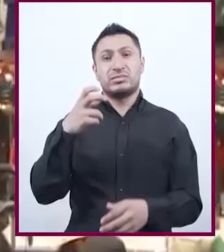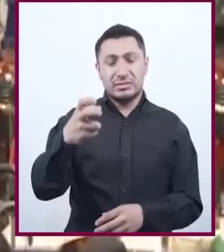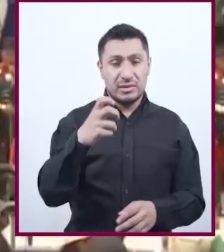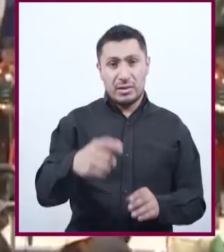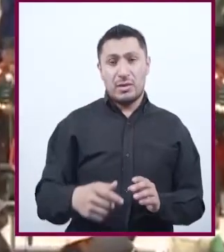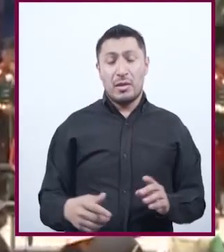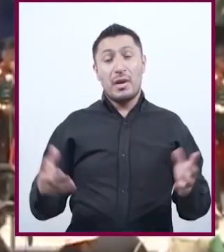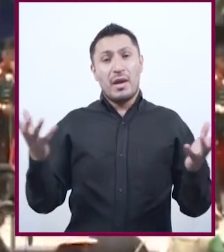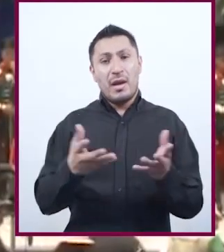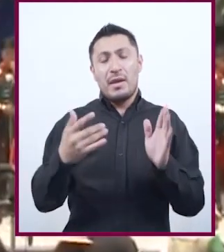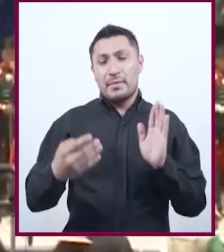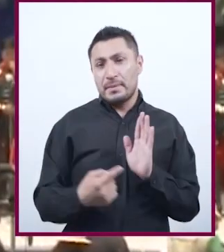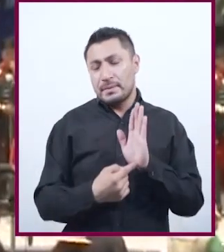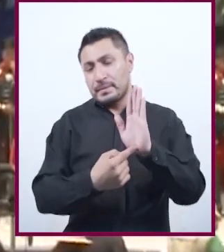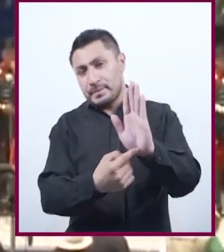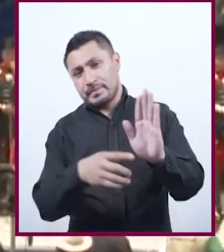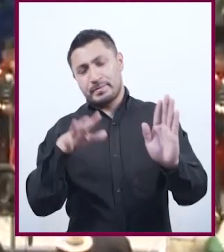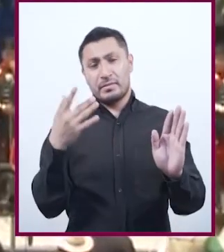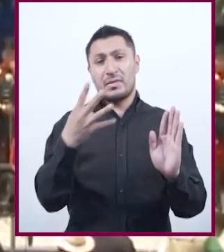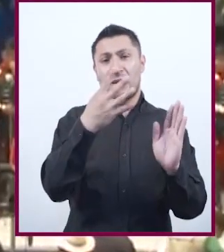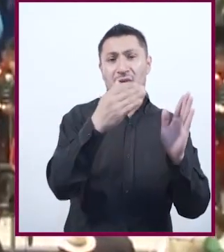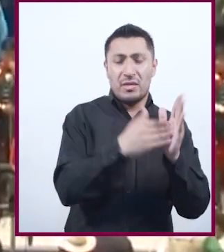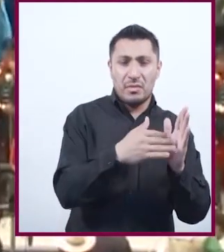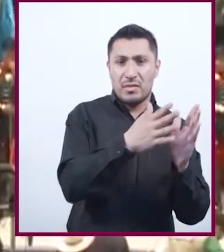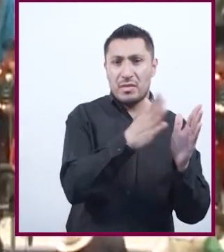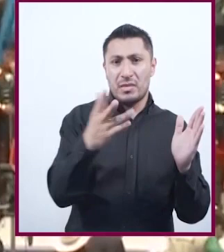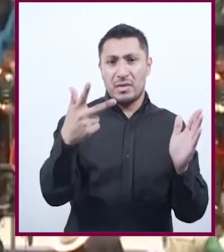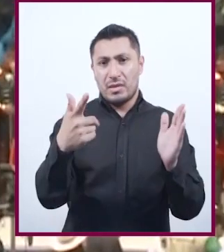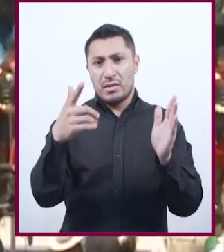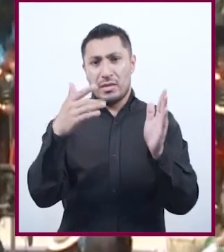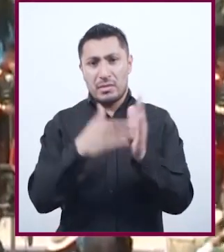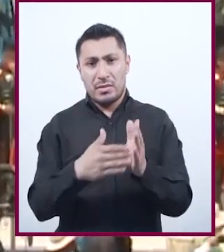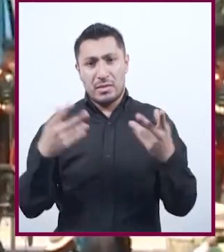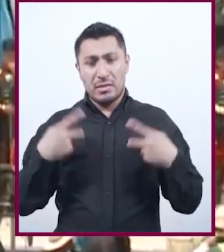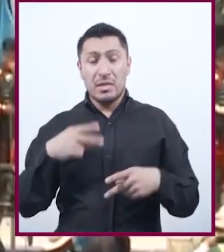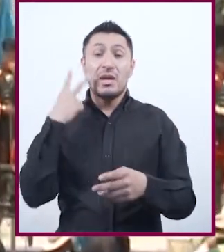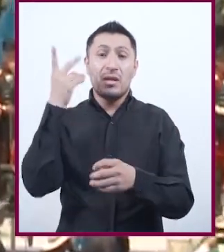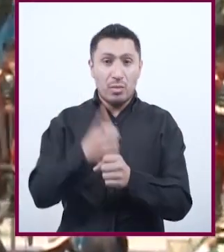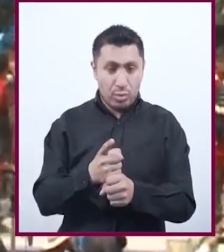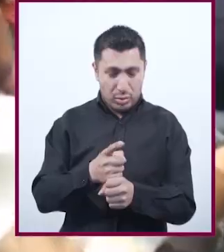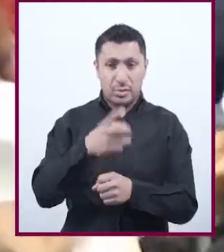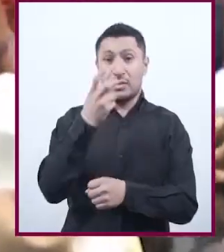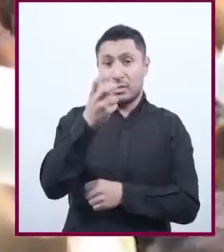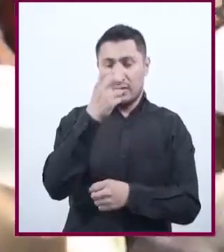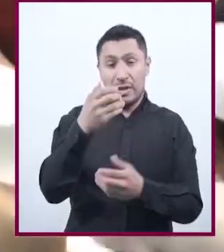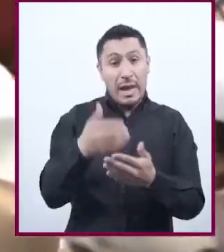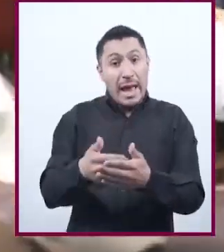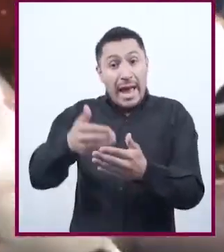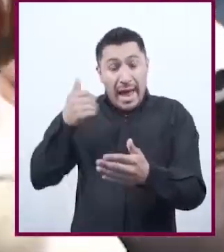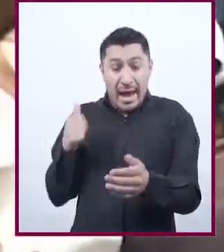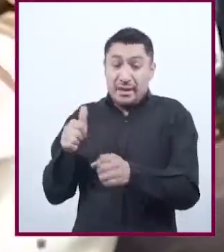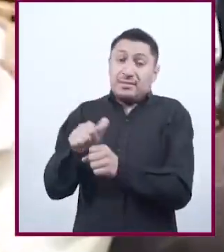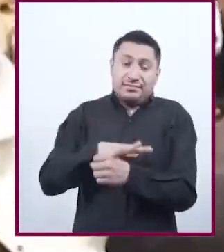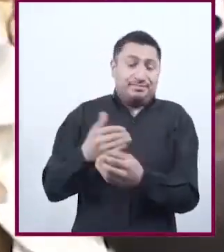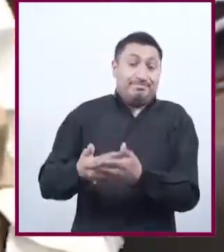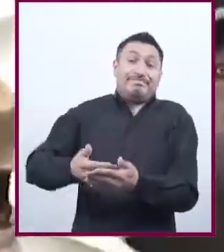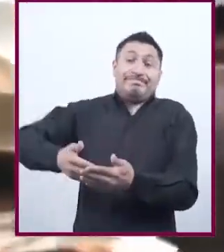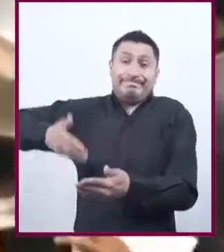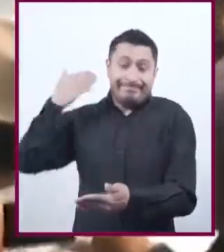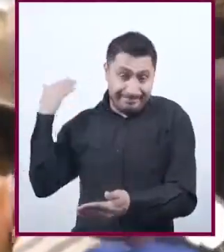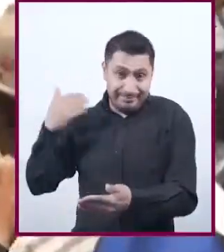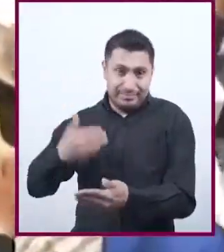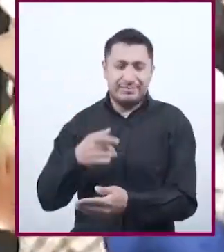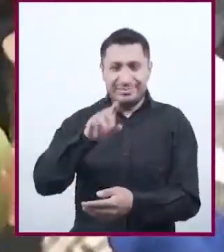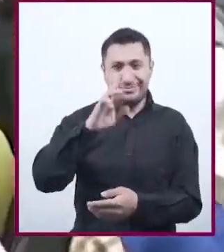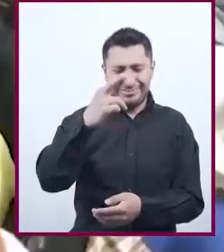su puesta en escena corre a cargo de entre 4.000 y 7.000 voluntarios. Claro, esto antes de la pandemia.